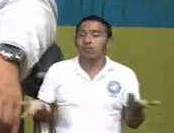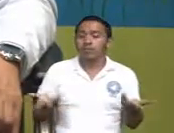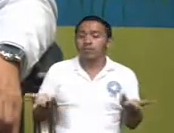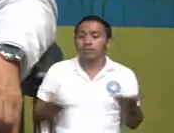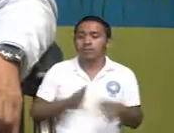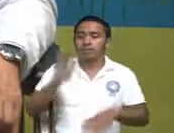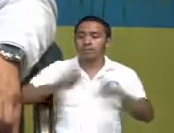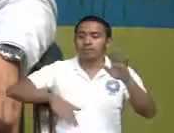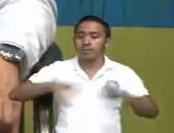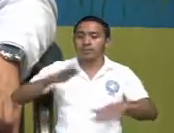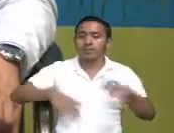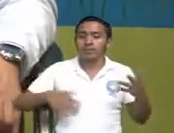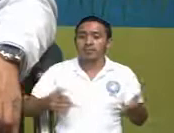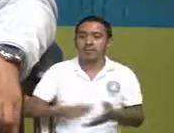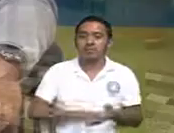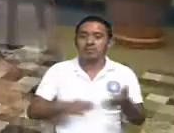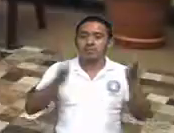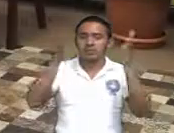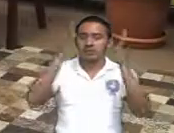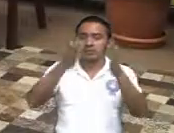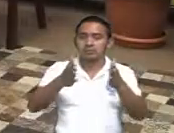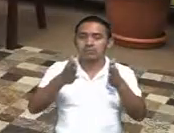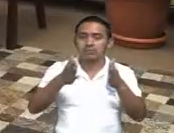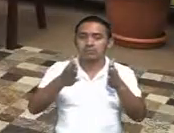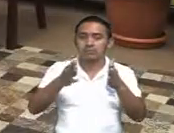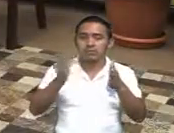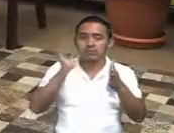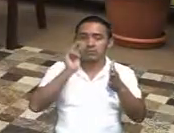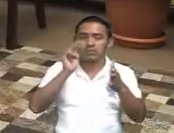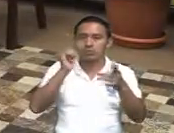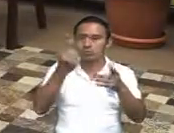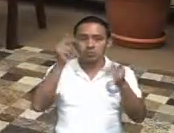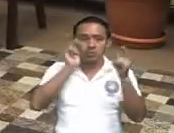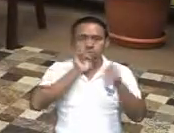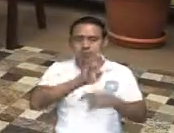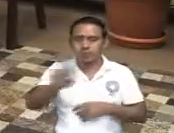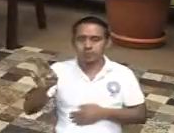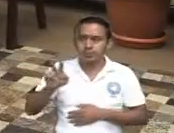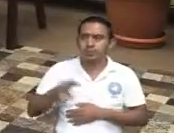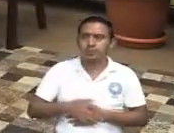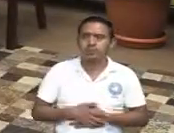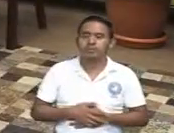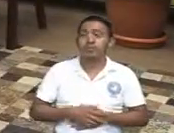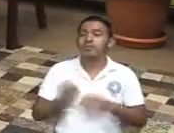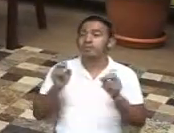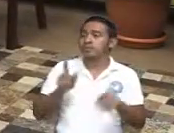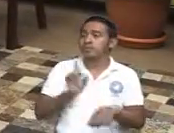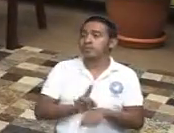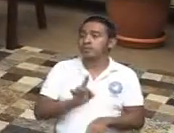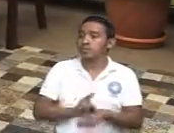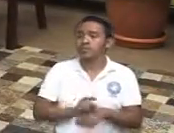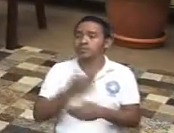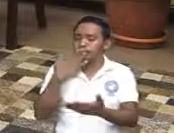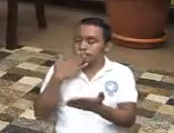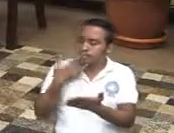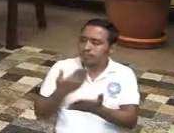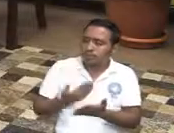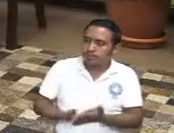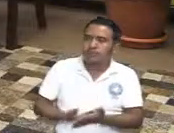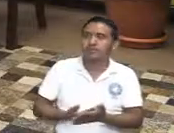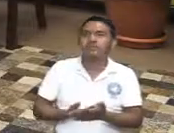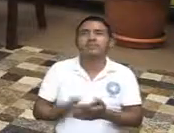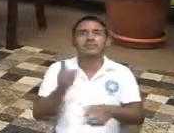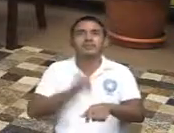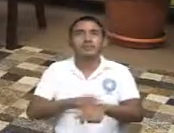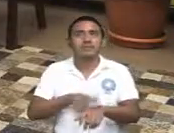no no le ponemos mucha importancia a la audición sí aunque agradecemos por su valioso como